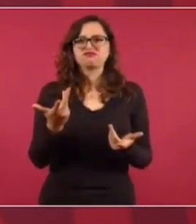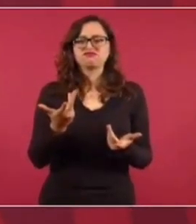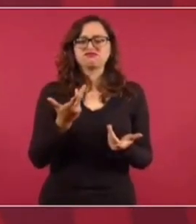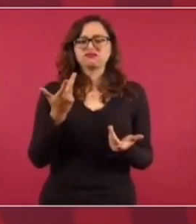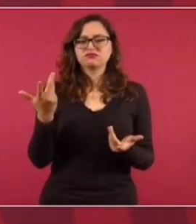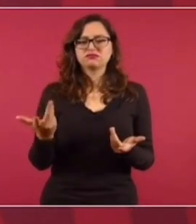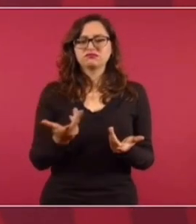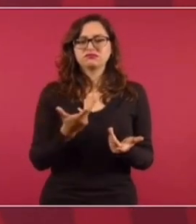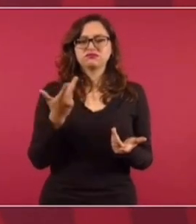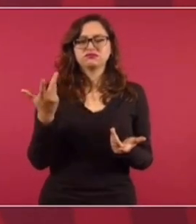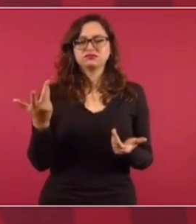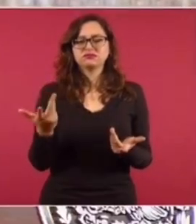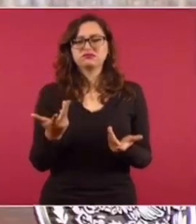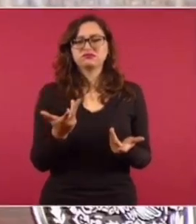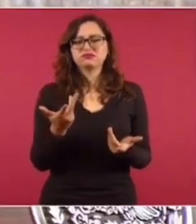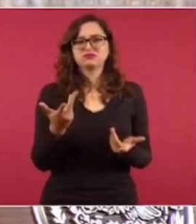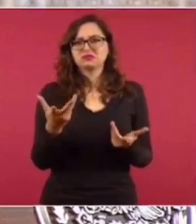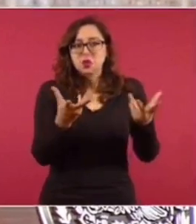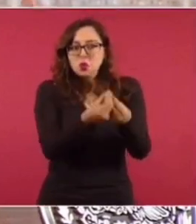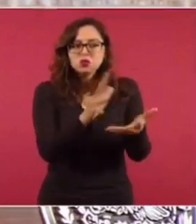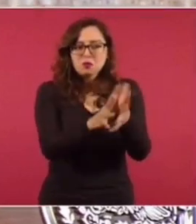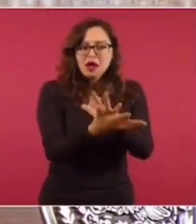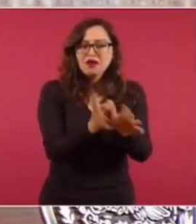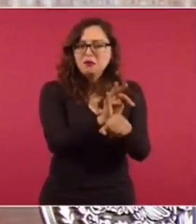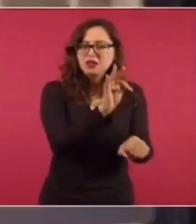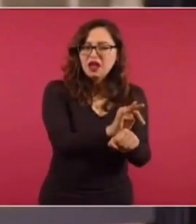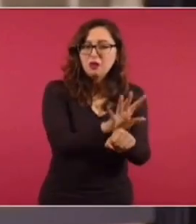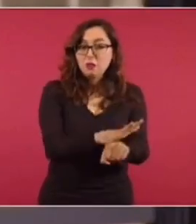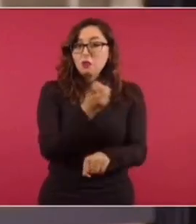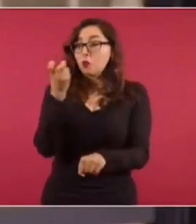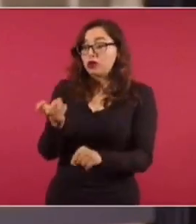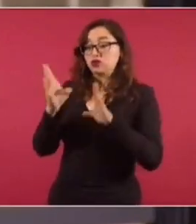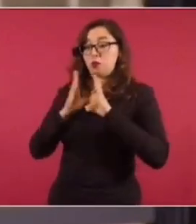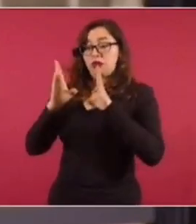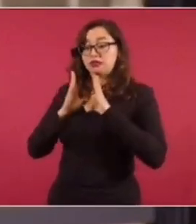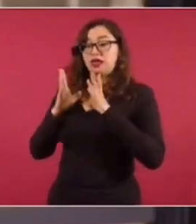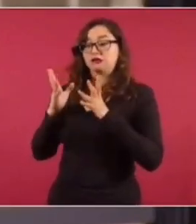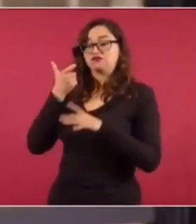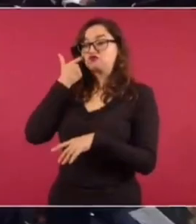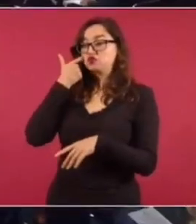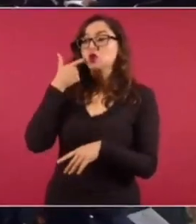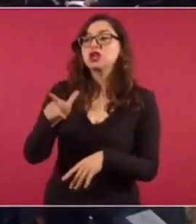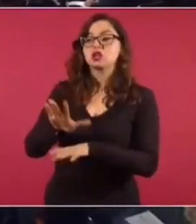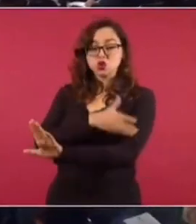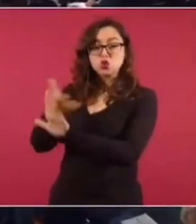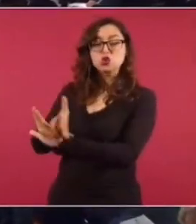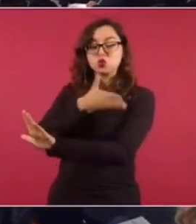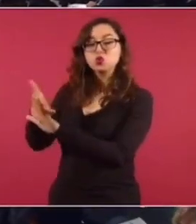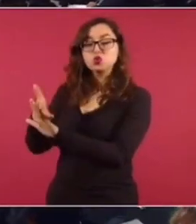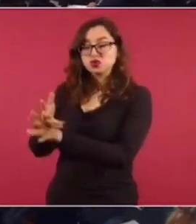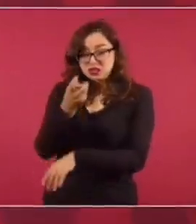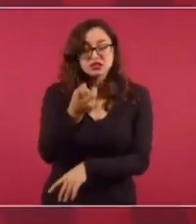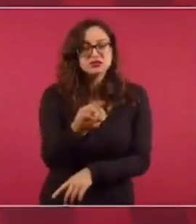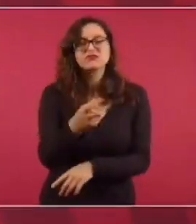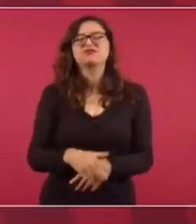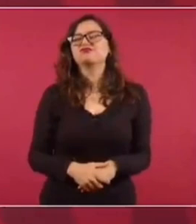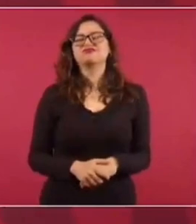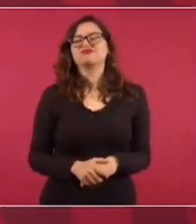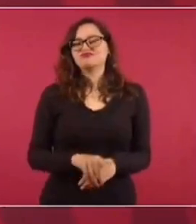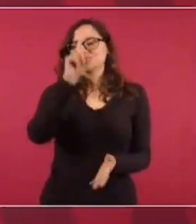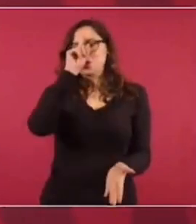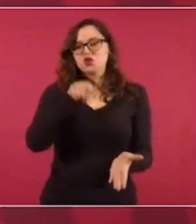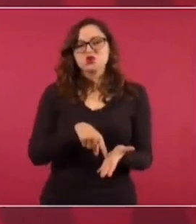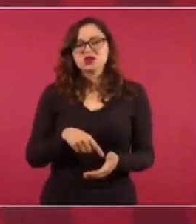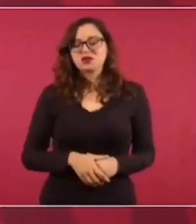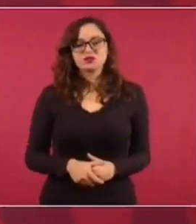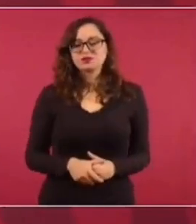o en quienes puedan tener vínculos con la delincuencia organizada y estén haciendo una campaña para que no se permita al ejército y a